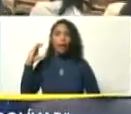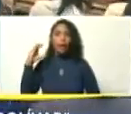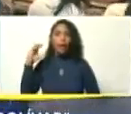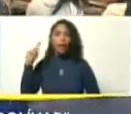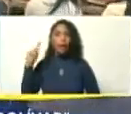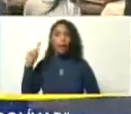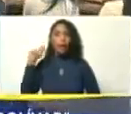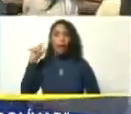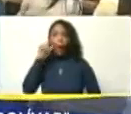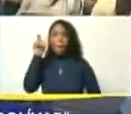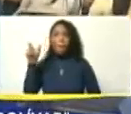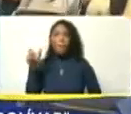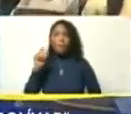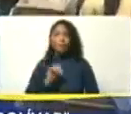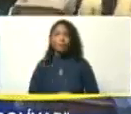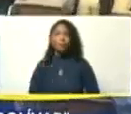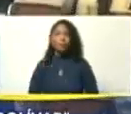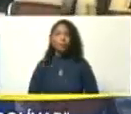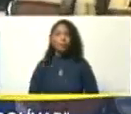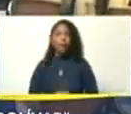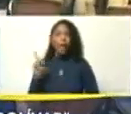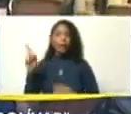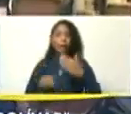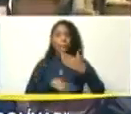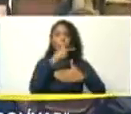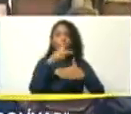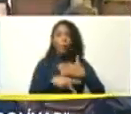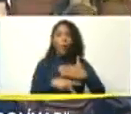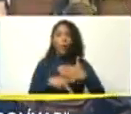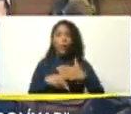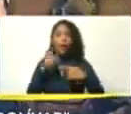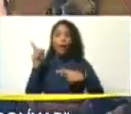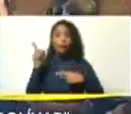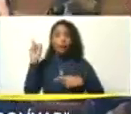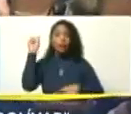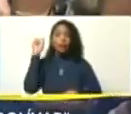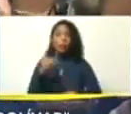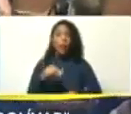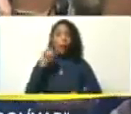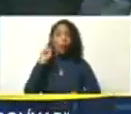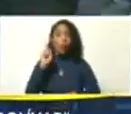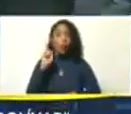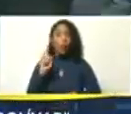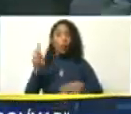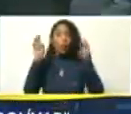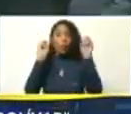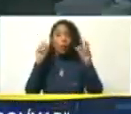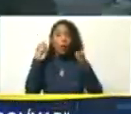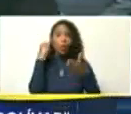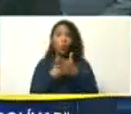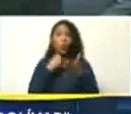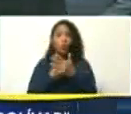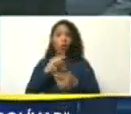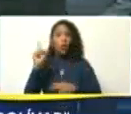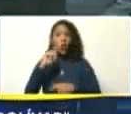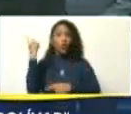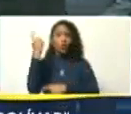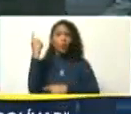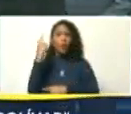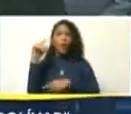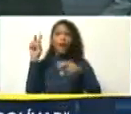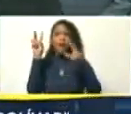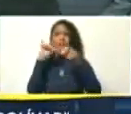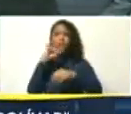Cultivando Patria, un programa que, si se quiere ver, ha sido también una trinchera de lucha, no solamente informativa, sino